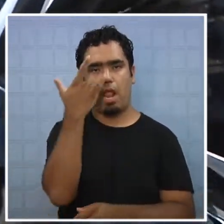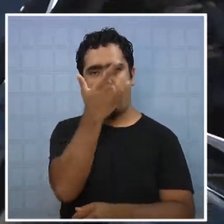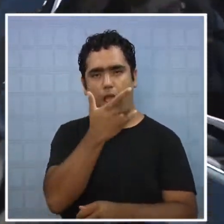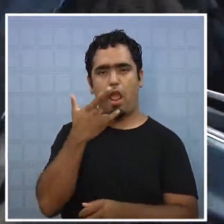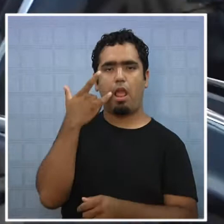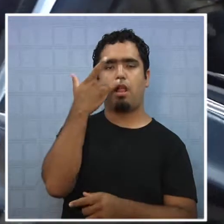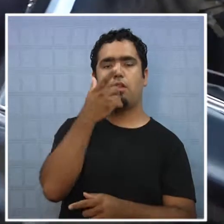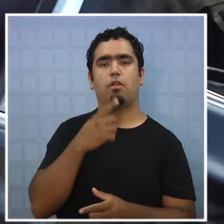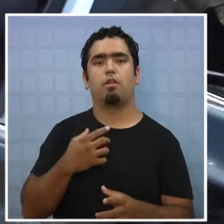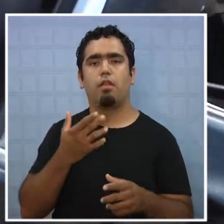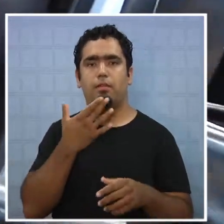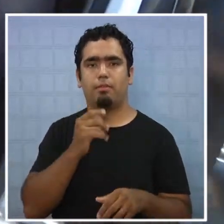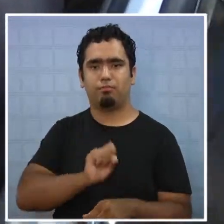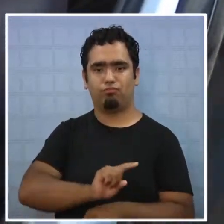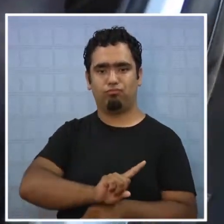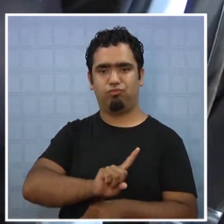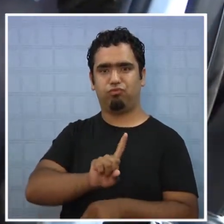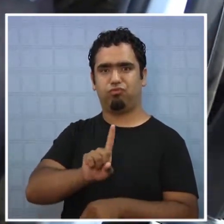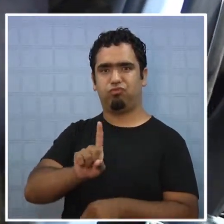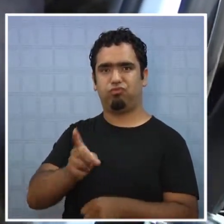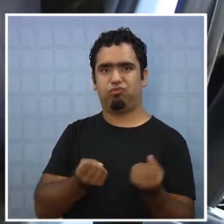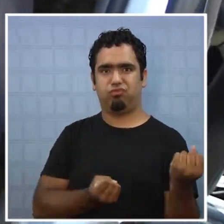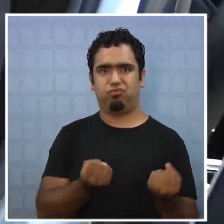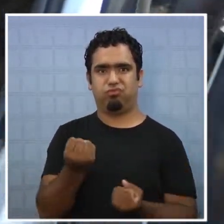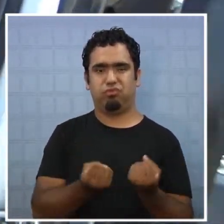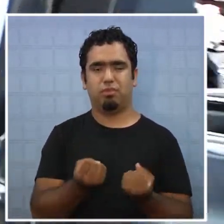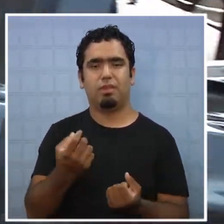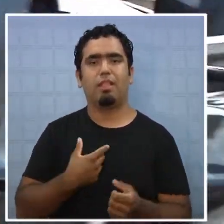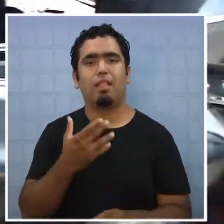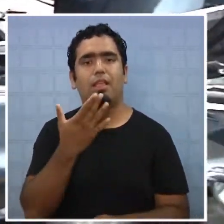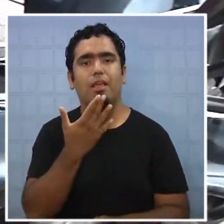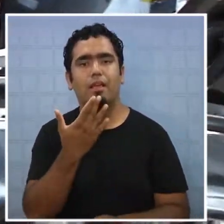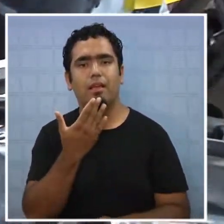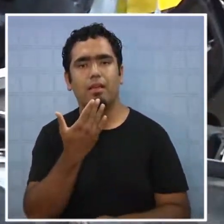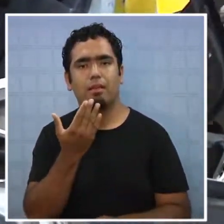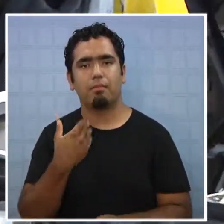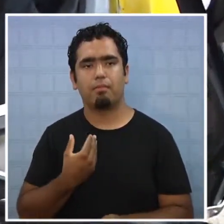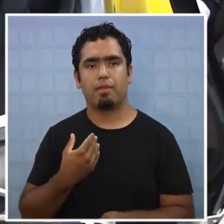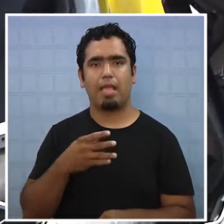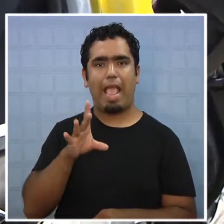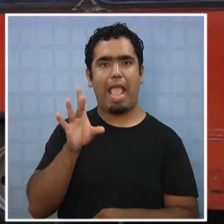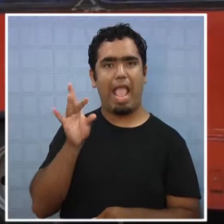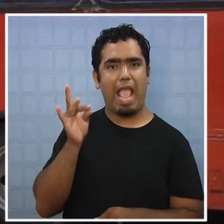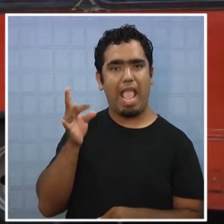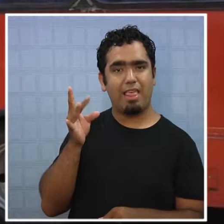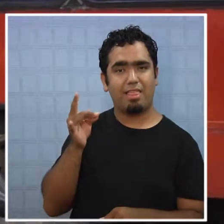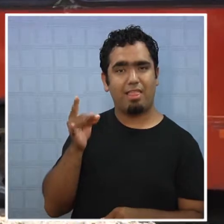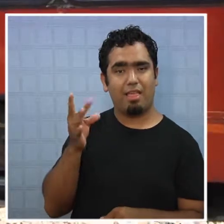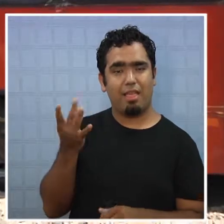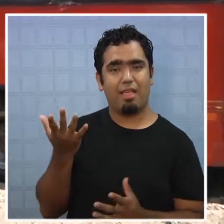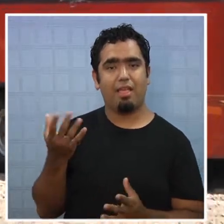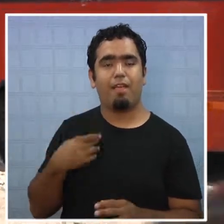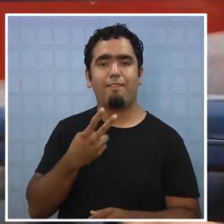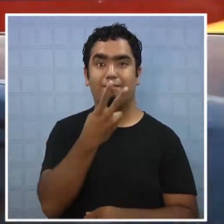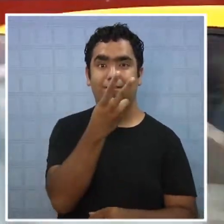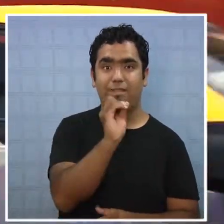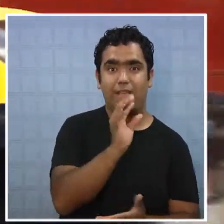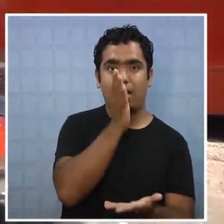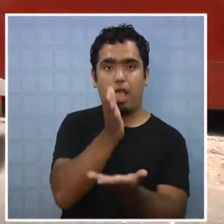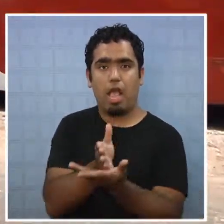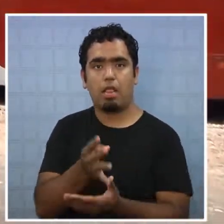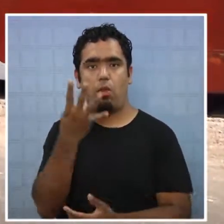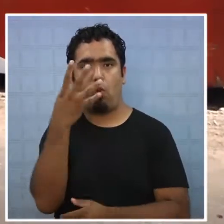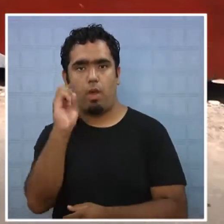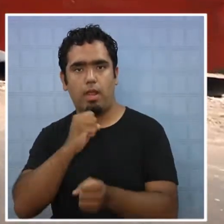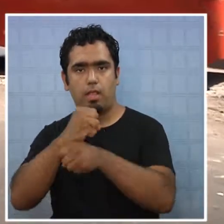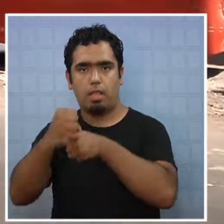la imprudencia, el hecho del alcohol, las velocidades, y también hay que ver que los rangos de edades están